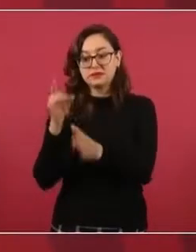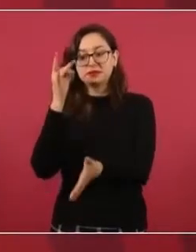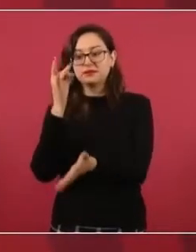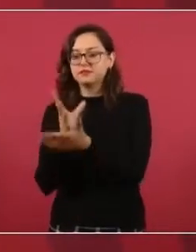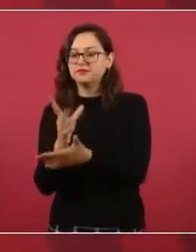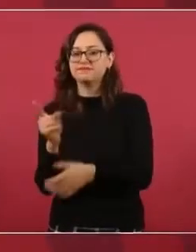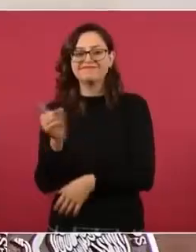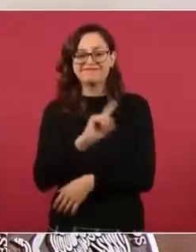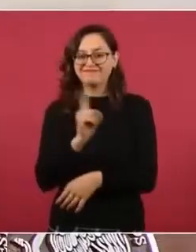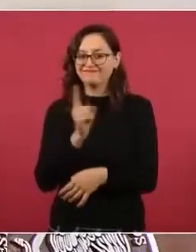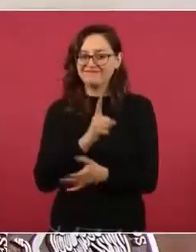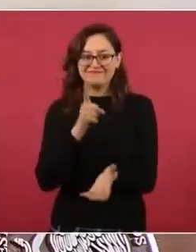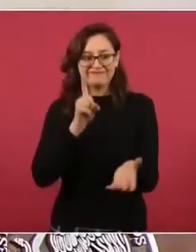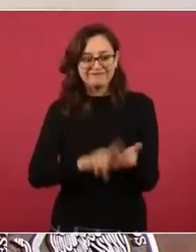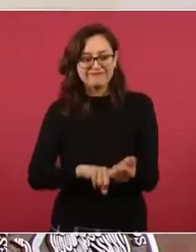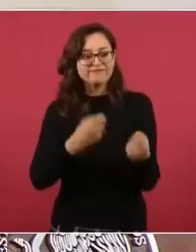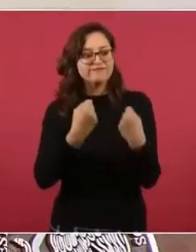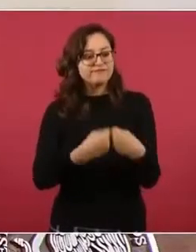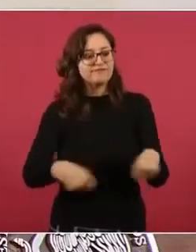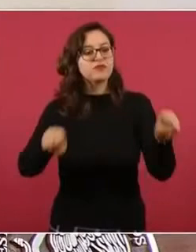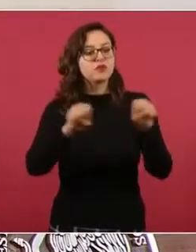con corporaciones